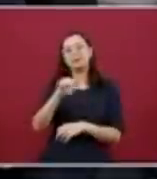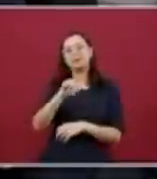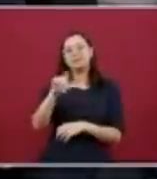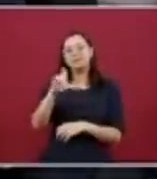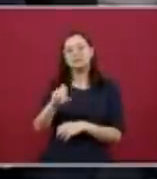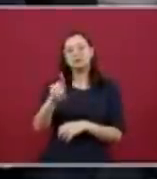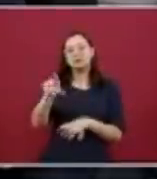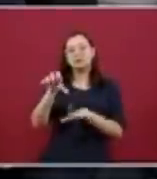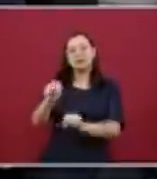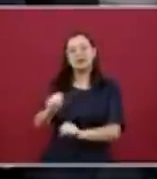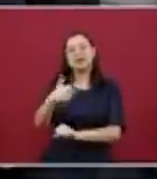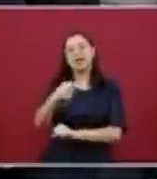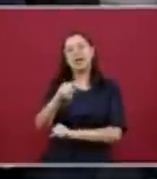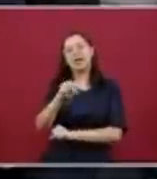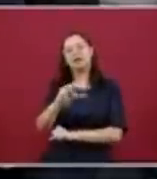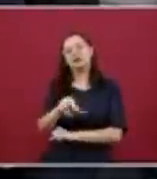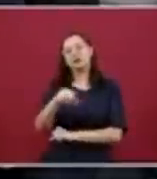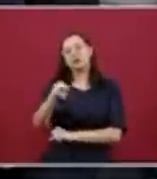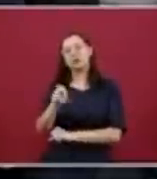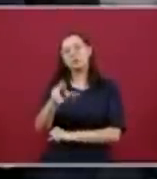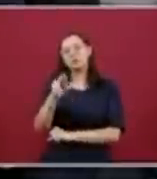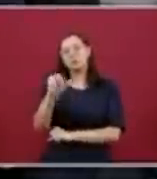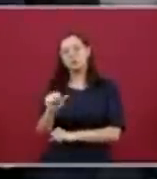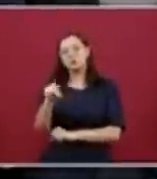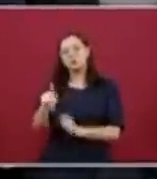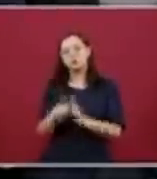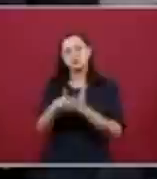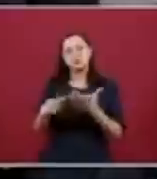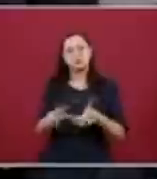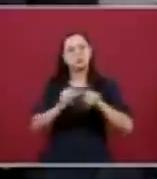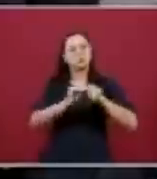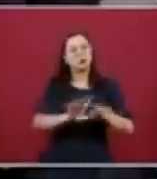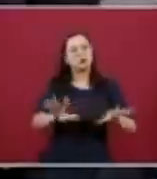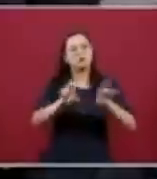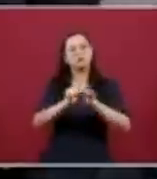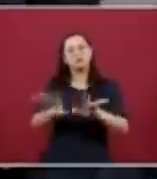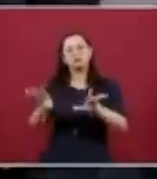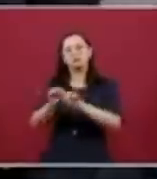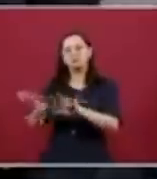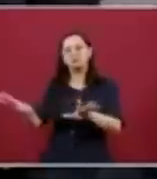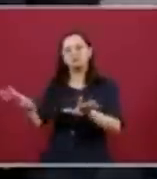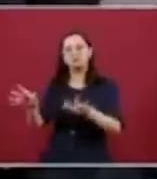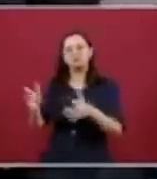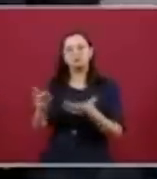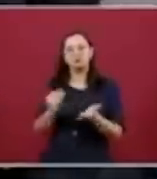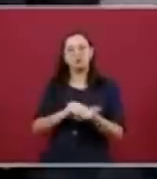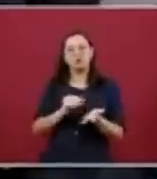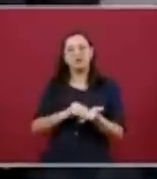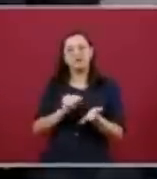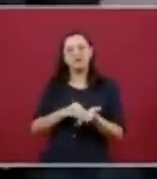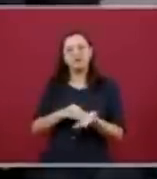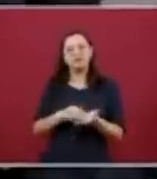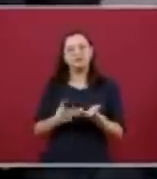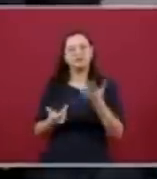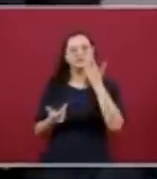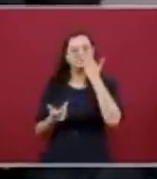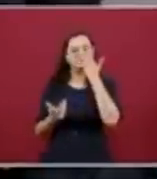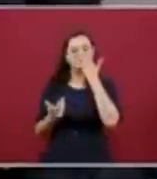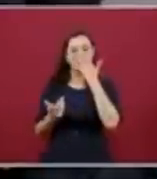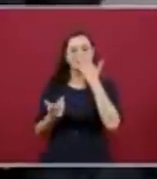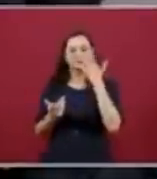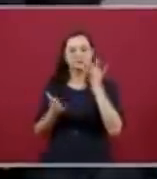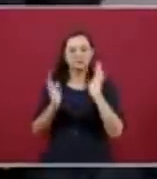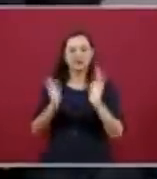Mora. Se ha publicado ya en Manzanillo y se siguen polarizando las cosas. Se han publicado casi